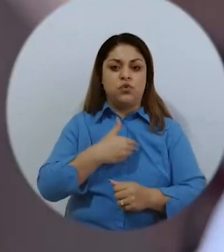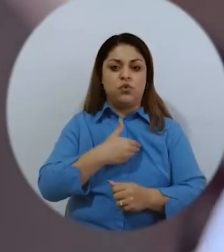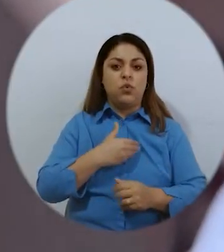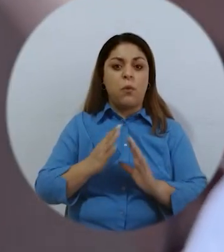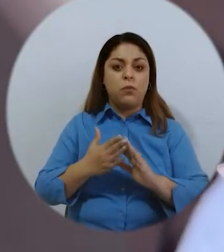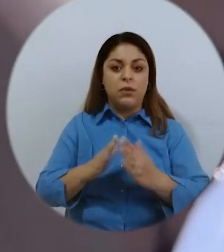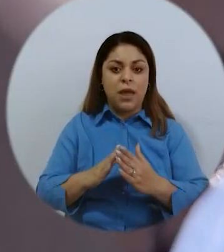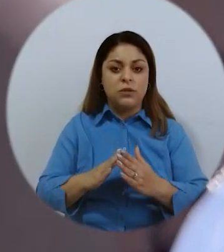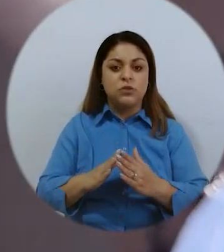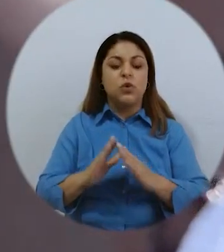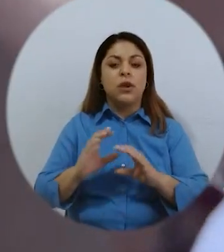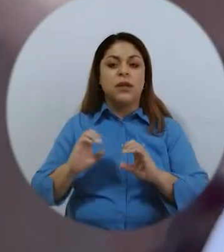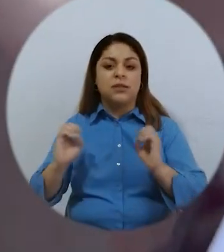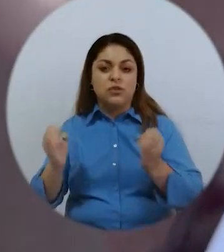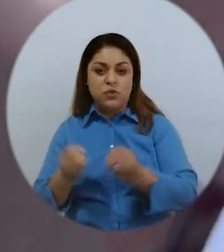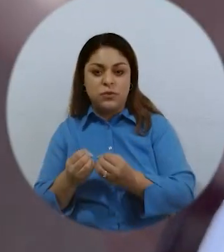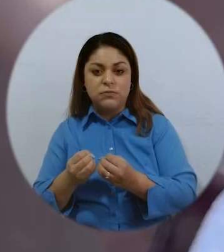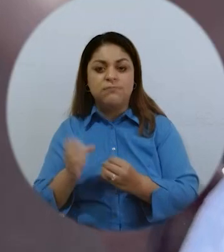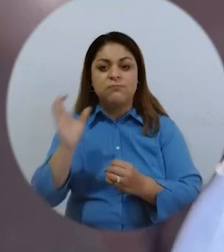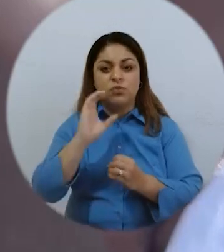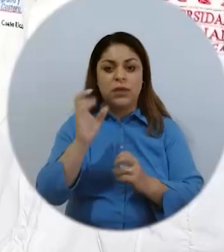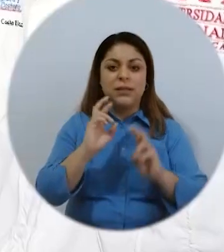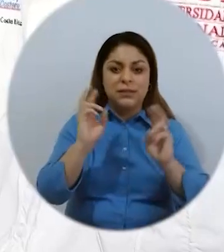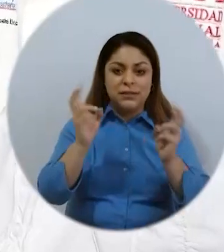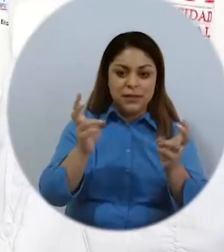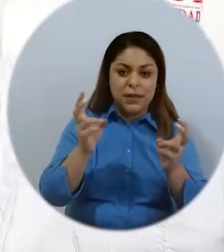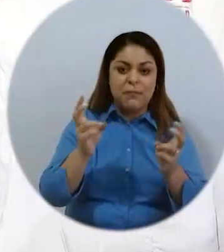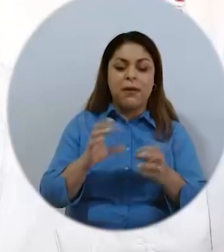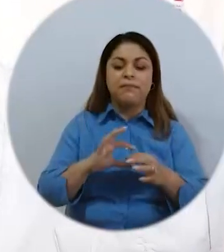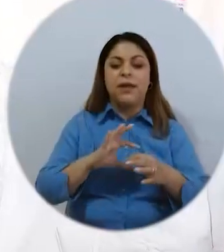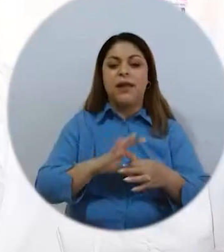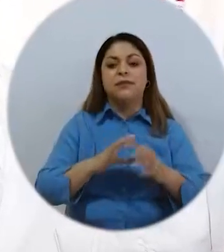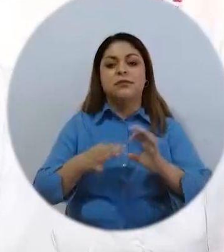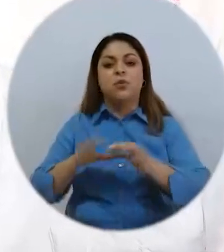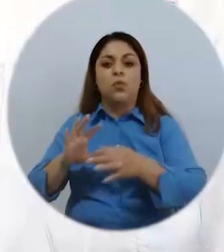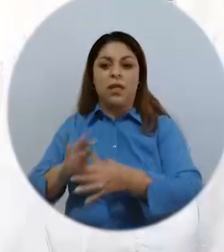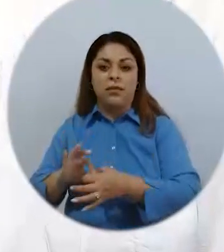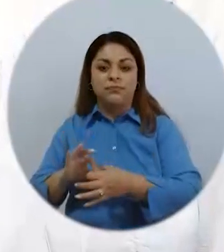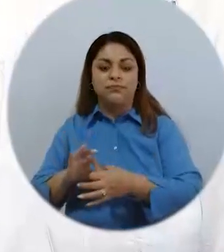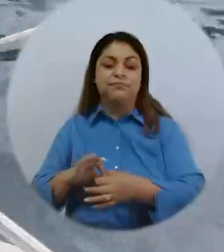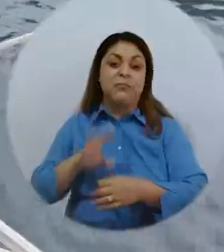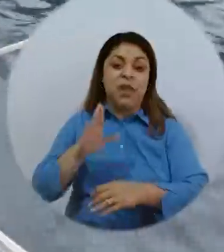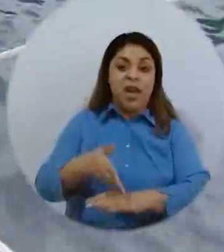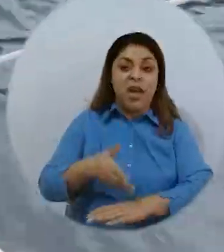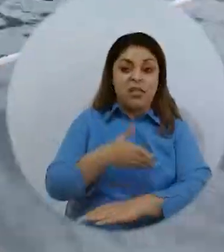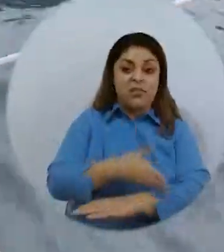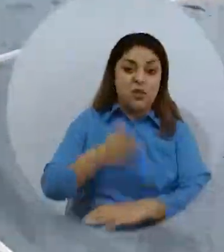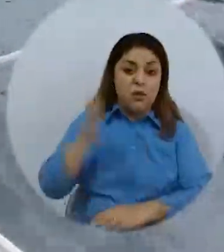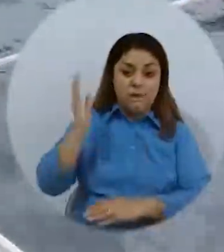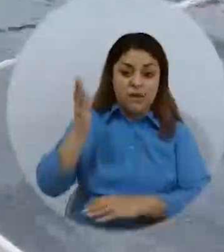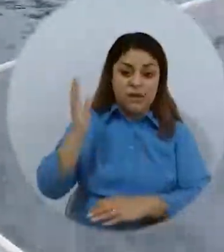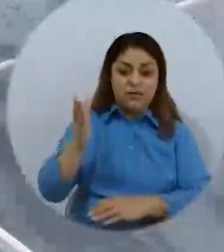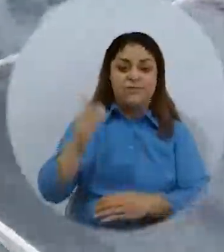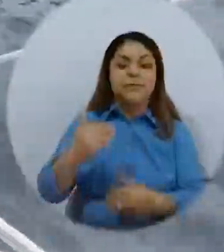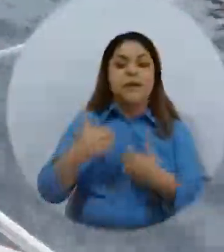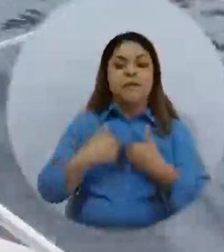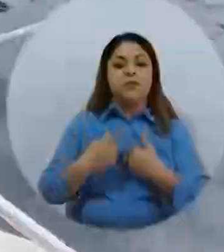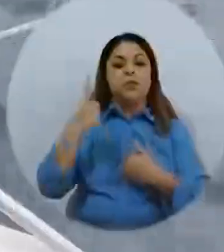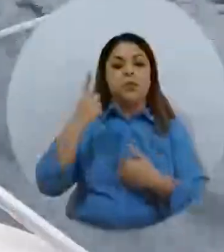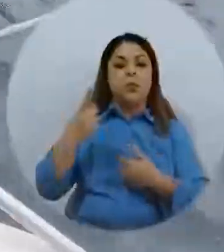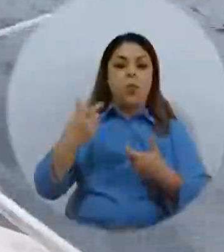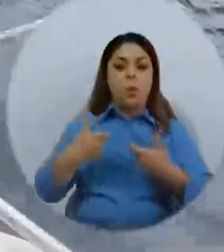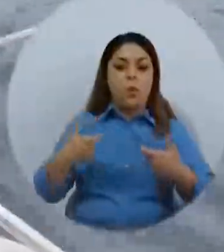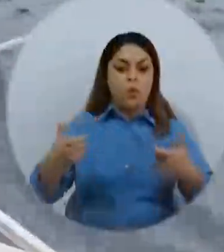ser las comunidades y las organizaciones que nos interesa este tema de que busquemos las soluciones de manera articulada. Antes de la conferencia hubo